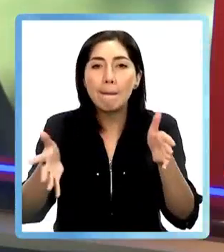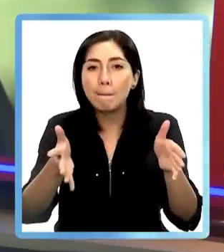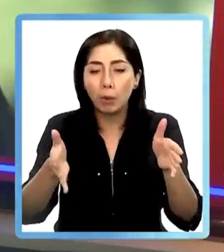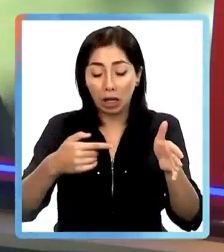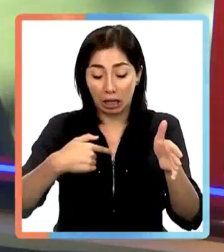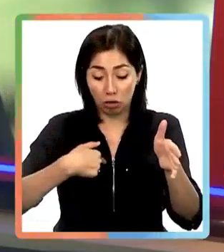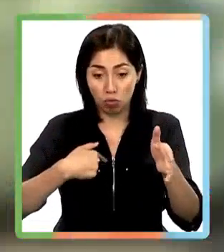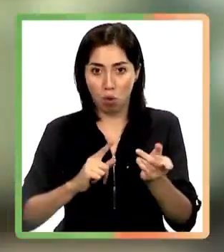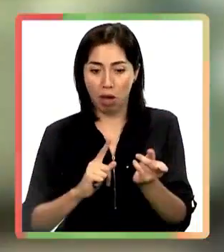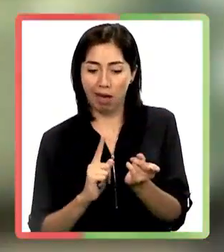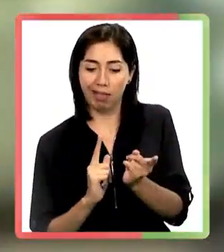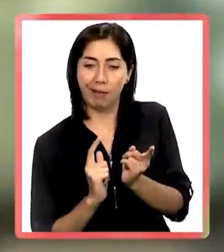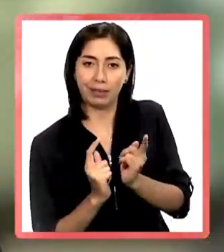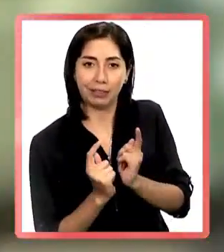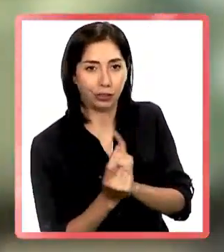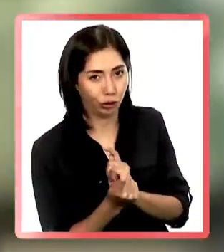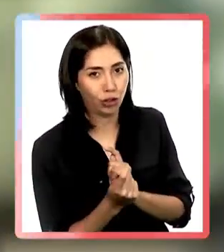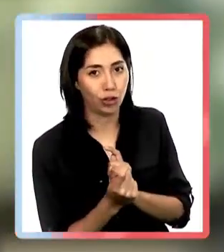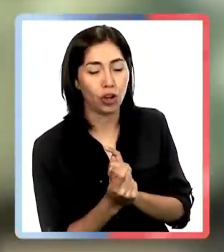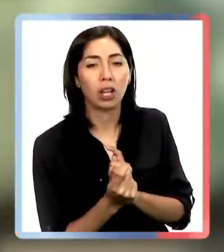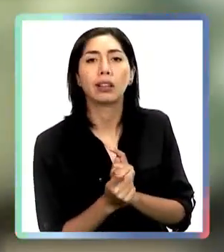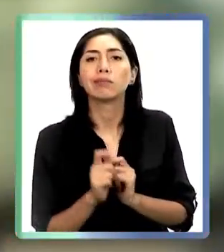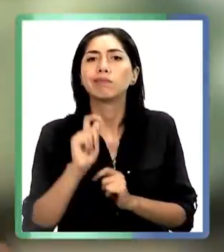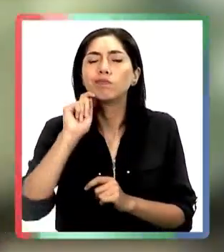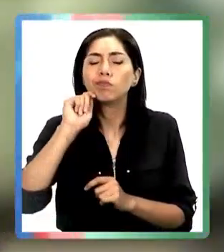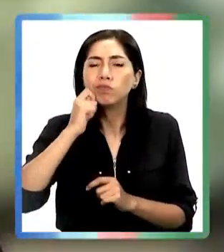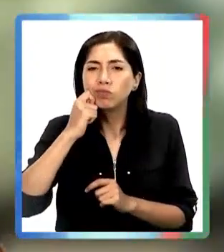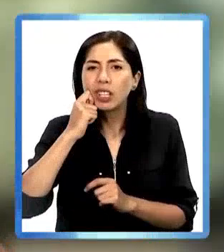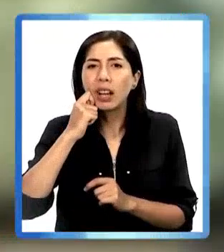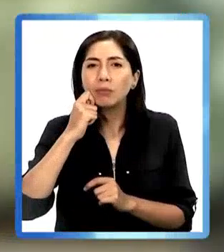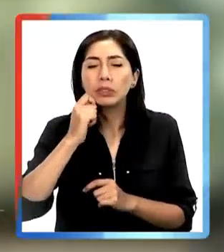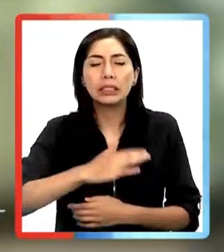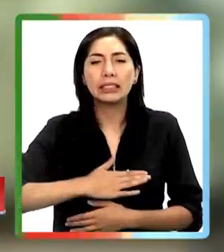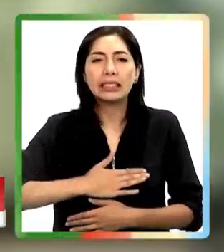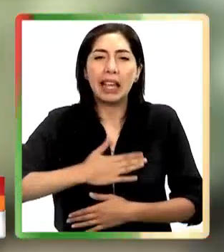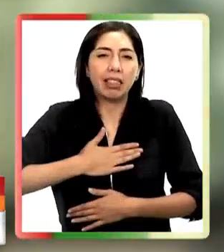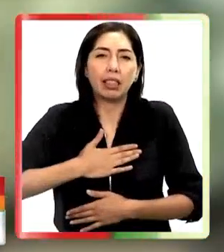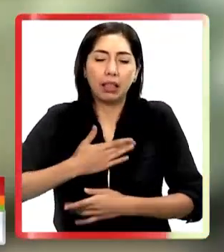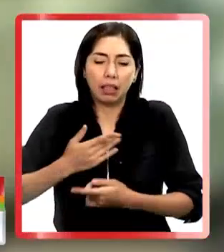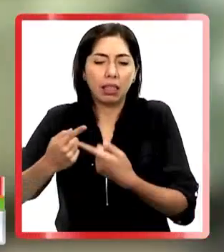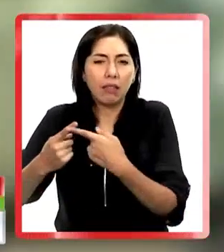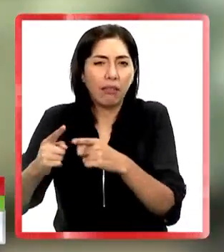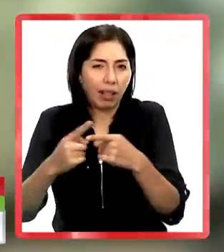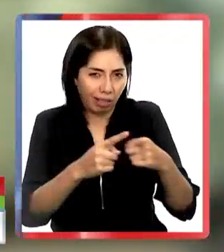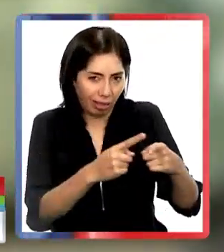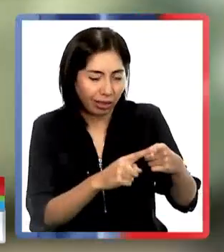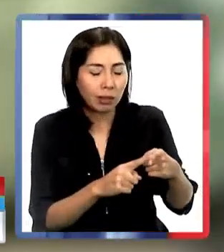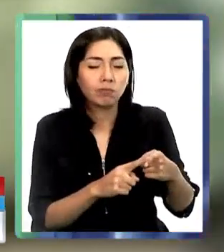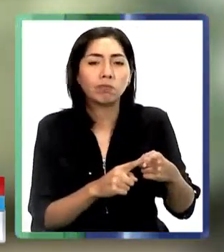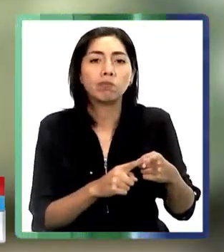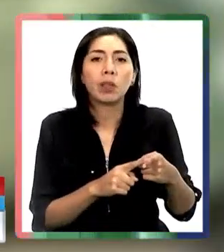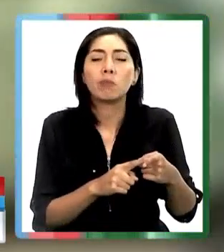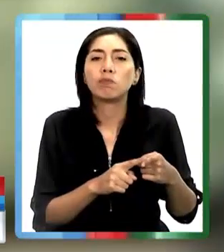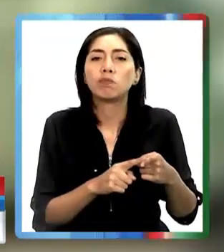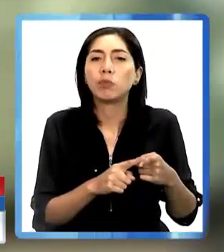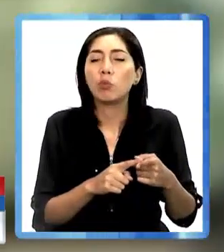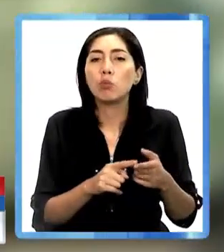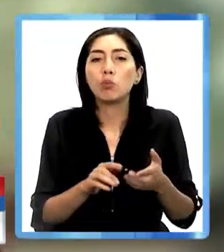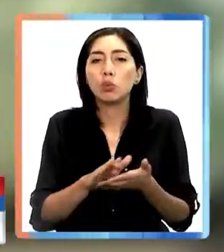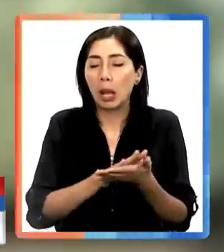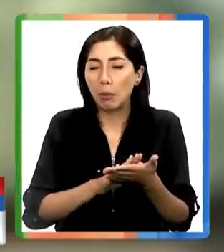que pudiera darse, que implica una sintomatología variada en relación